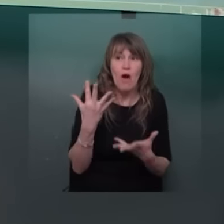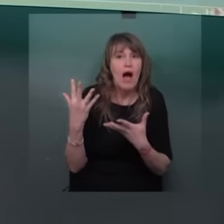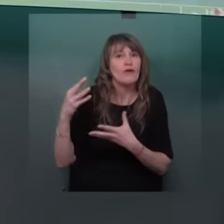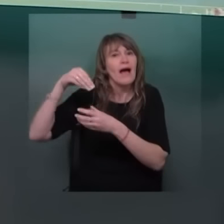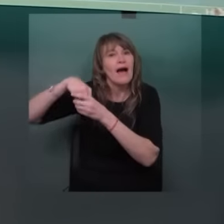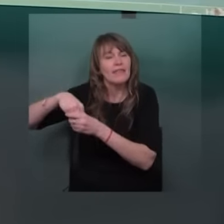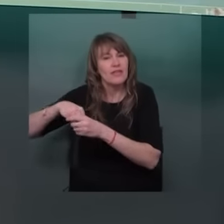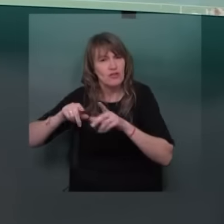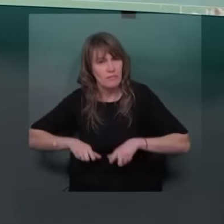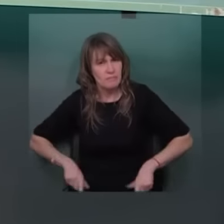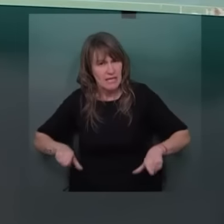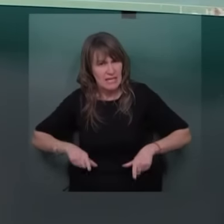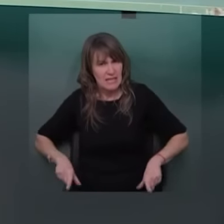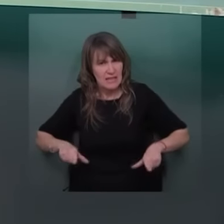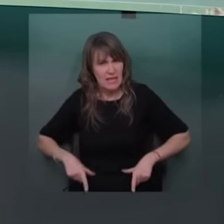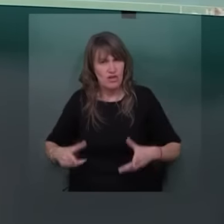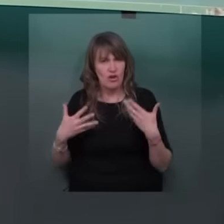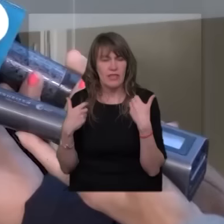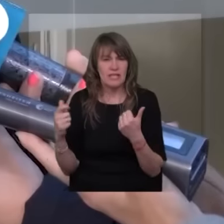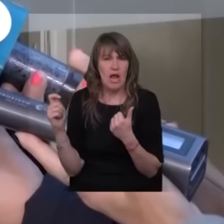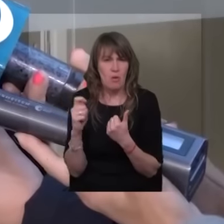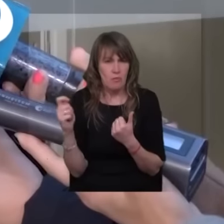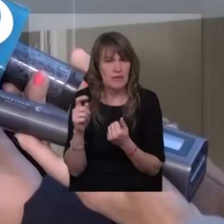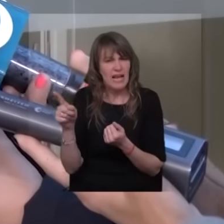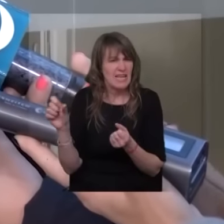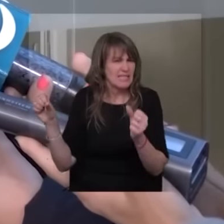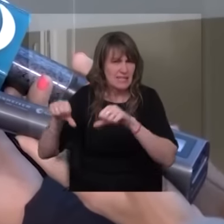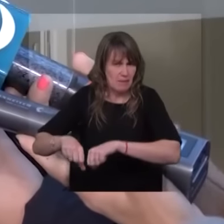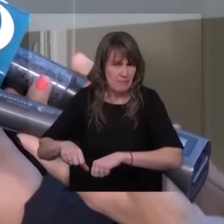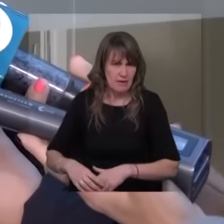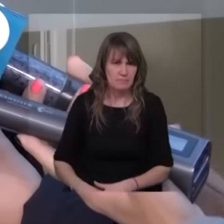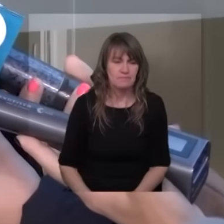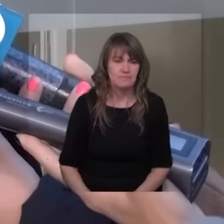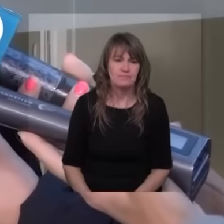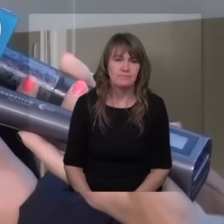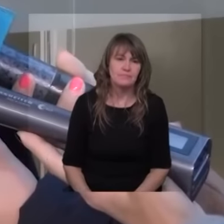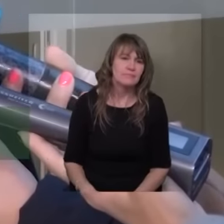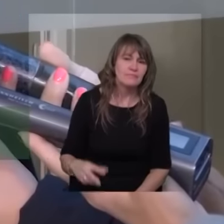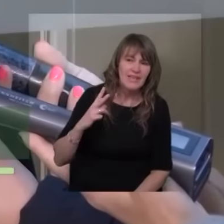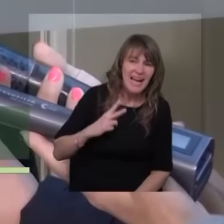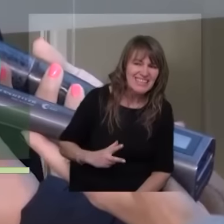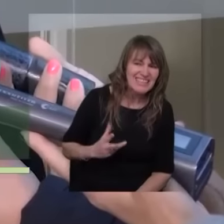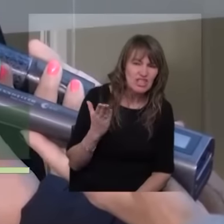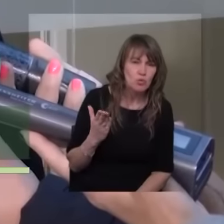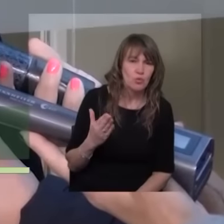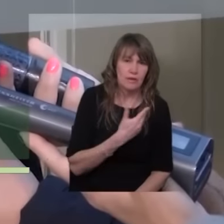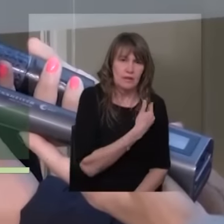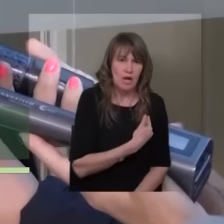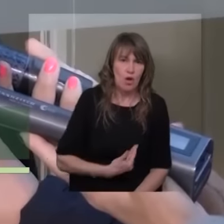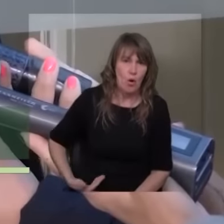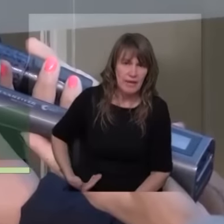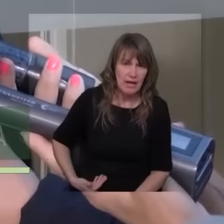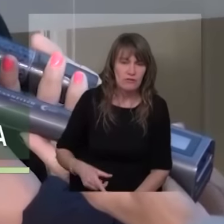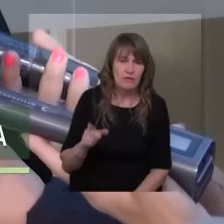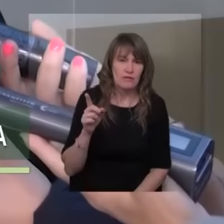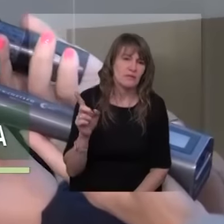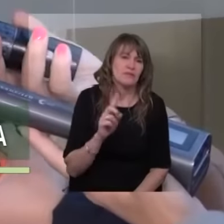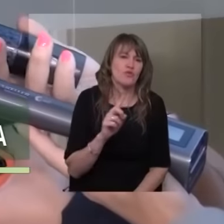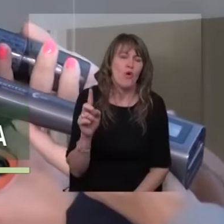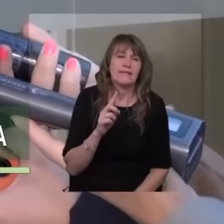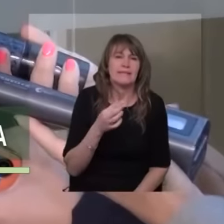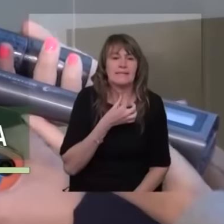pública y que están jugando feo creo que la actitud de gobierno en este caso no debe ser la de ahogar